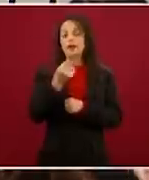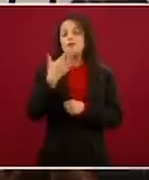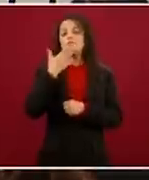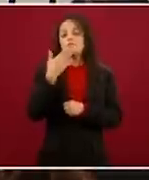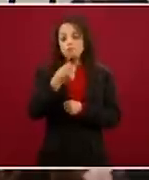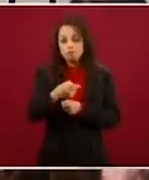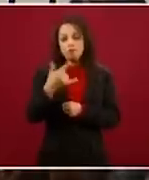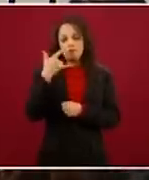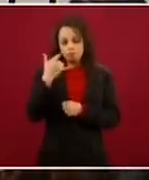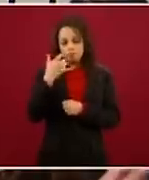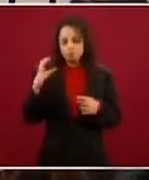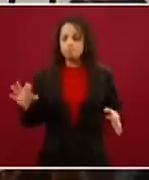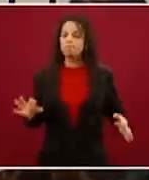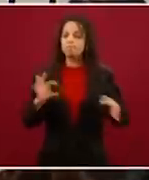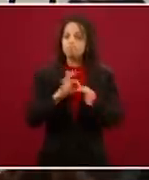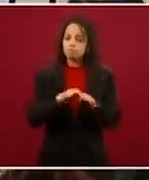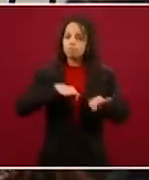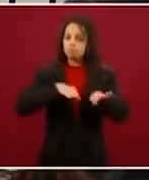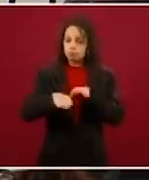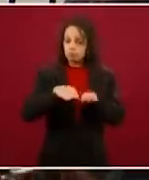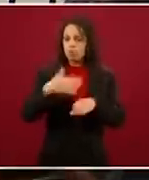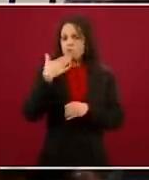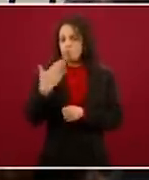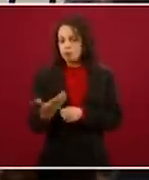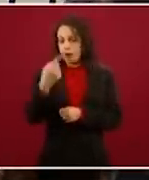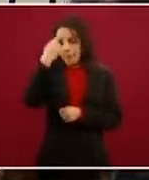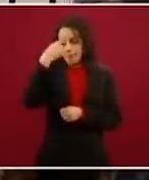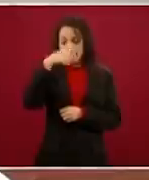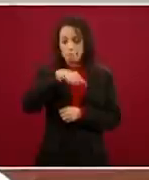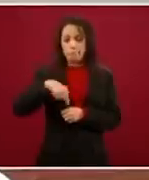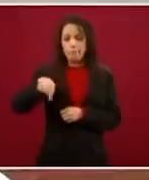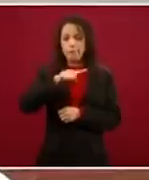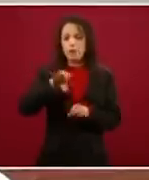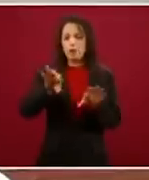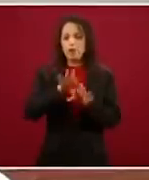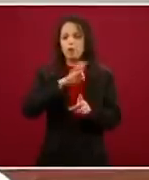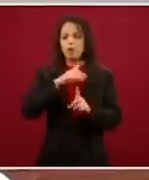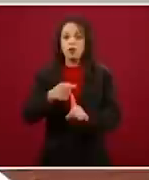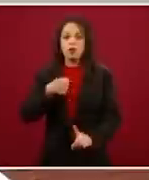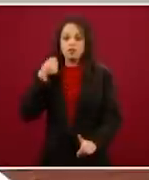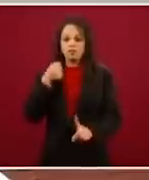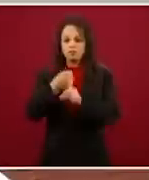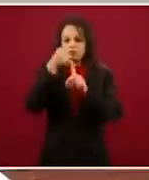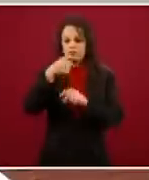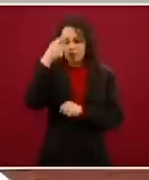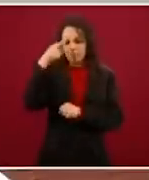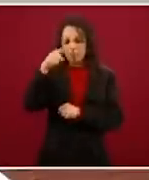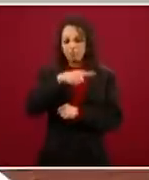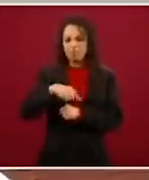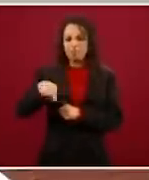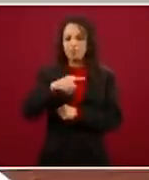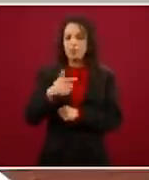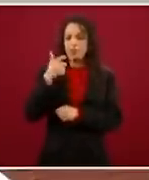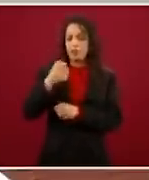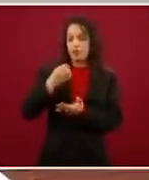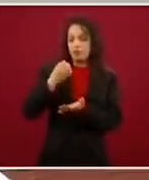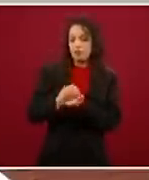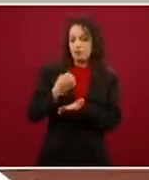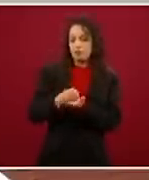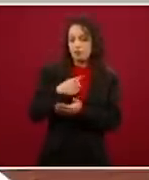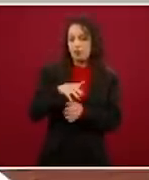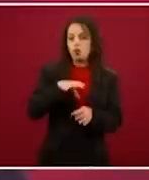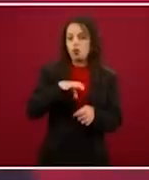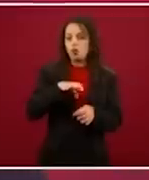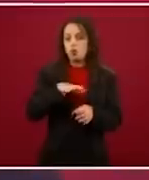manera homogénea y solamente golpear de forma quirúrgica, congelar cuentas de forma quirúrgica, denunciar de forma quirúrgica en aquellos casos